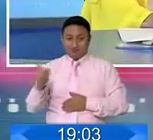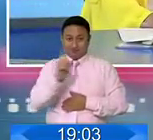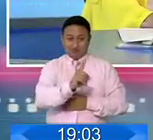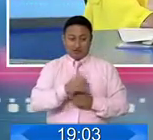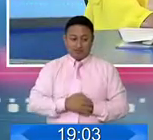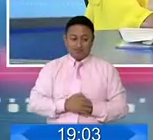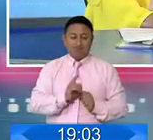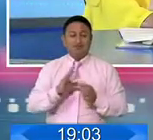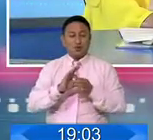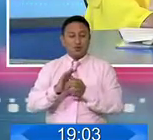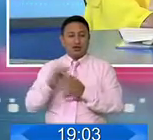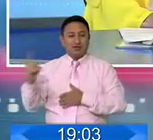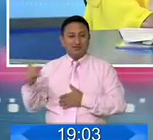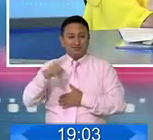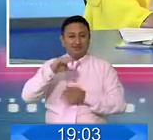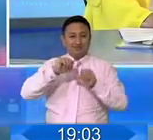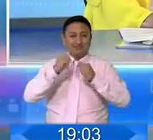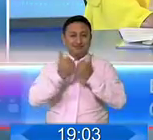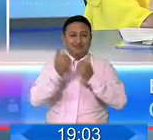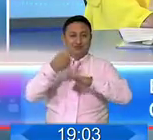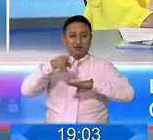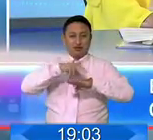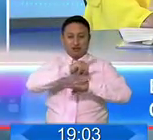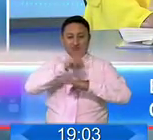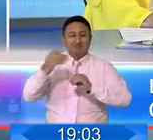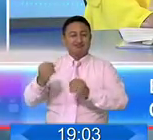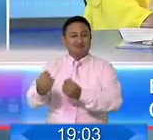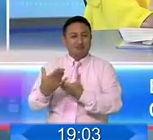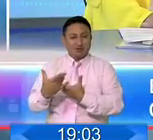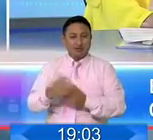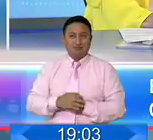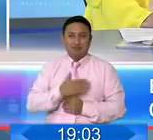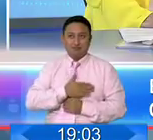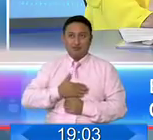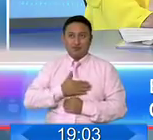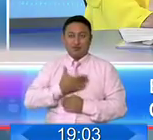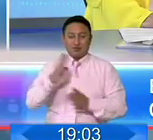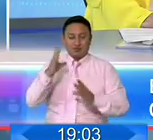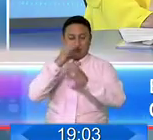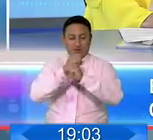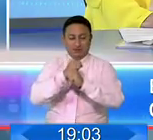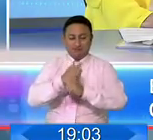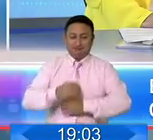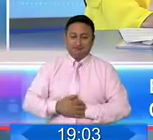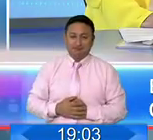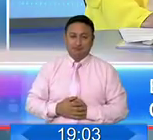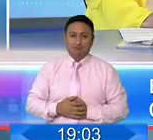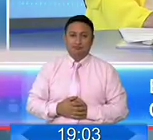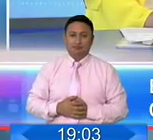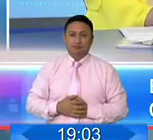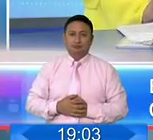Asamblea Nacional con los detalles. Adelante, Javier, te escuchamos con atención. Muy buenas noches.